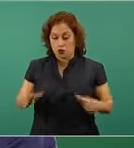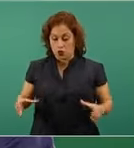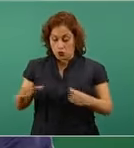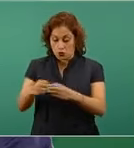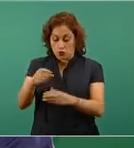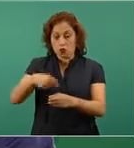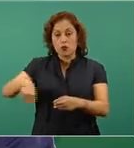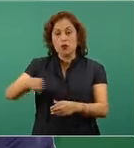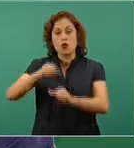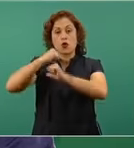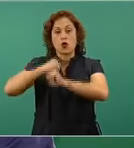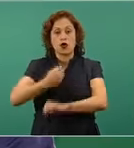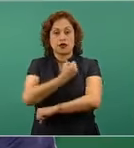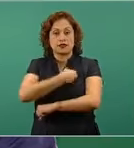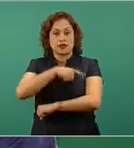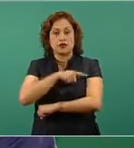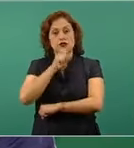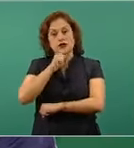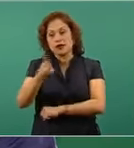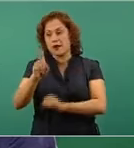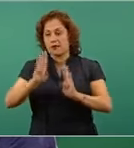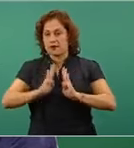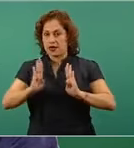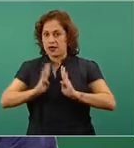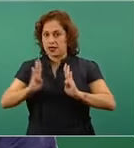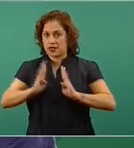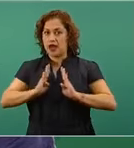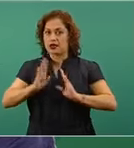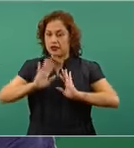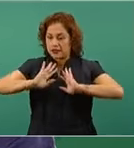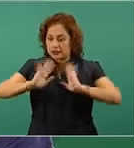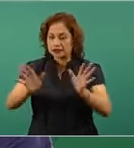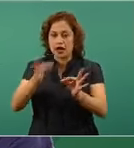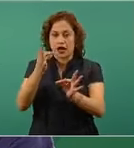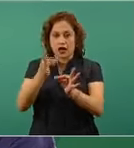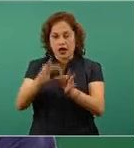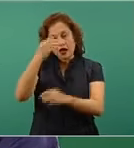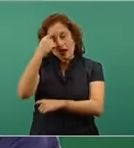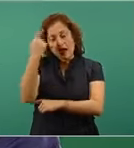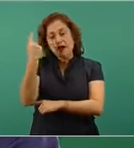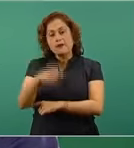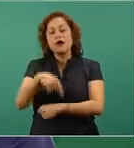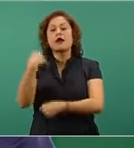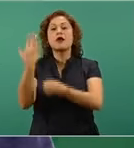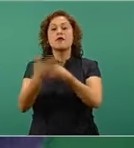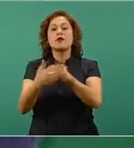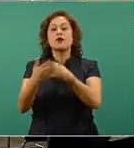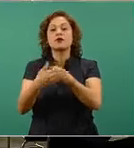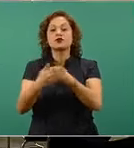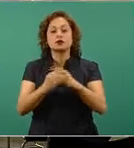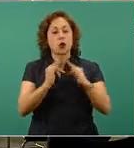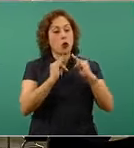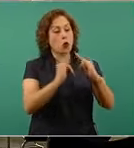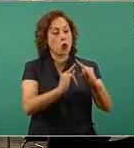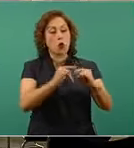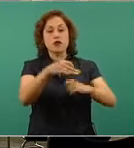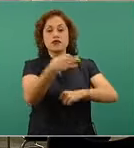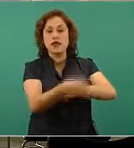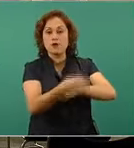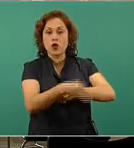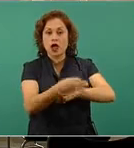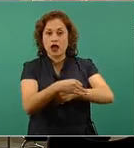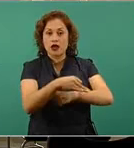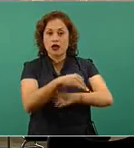específicamente, y desde luego nuestras heroicas Fuerzas Armadas, para en donde se necesita hacer puestos móviles, en donde no se necesita